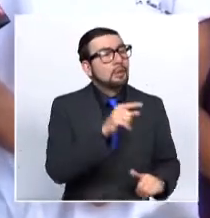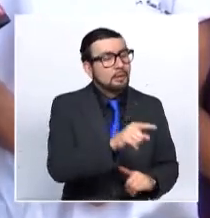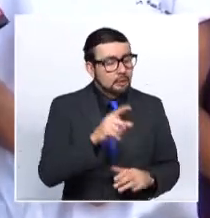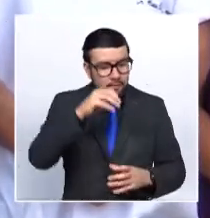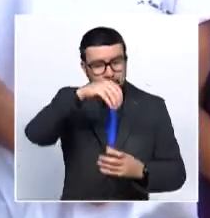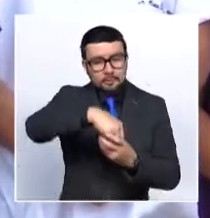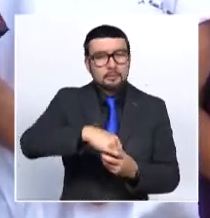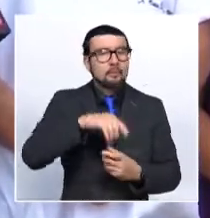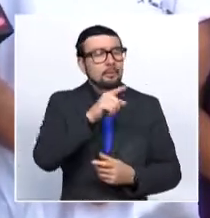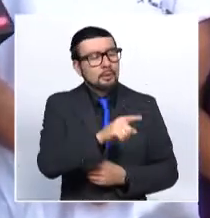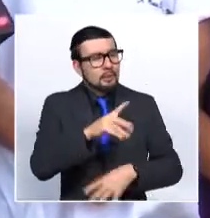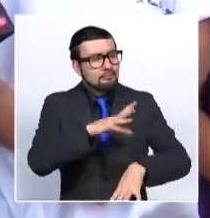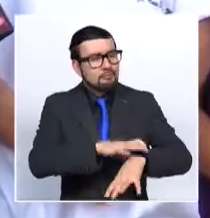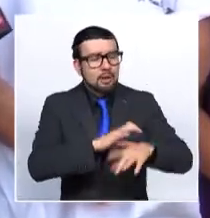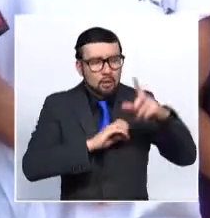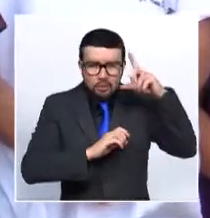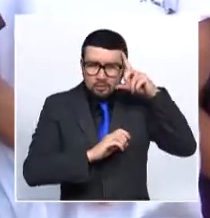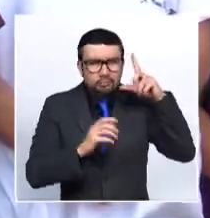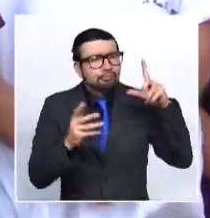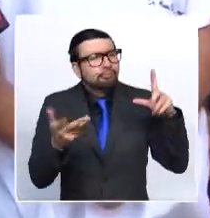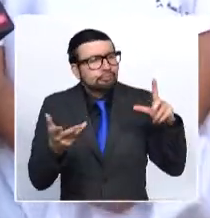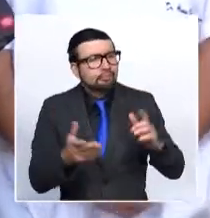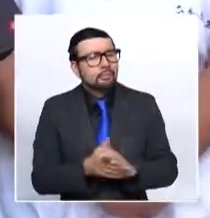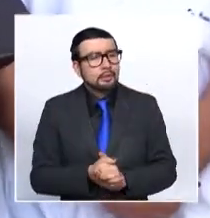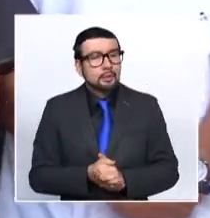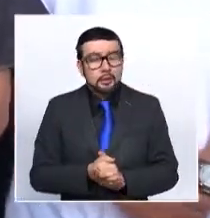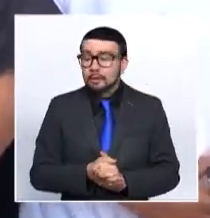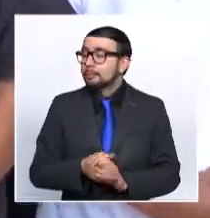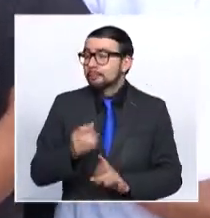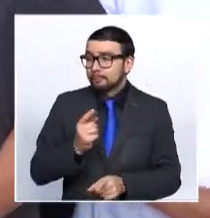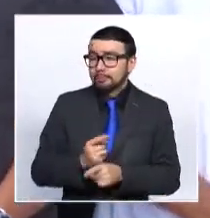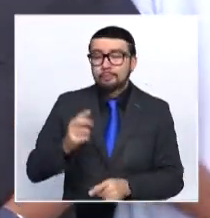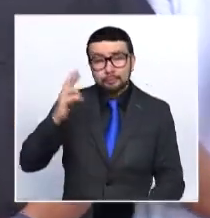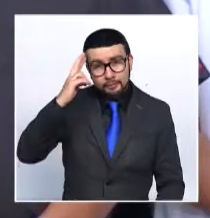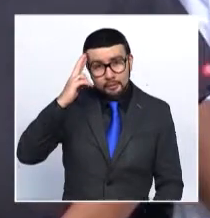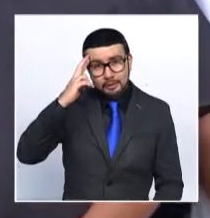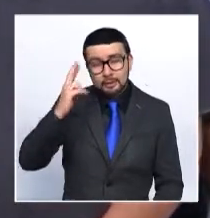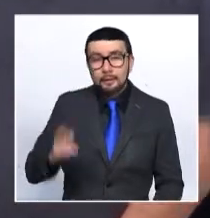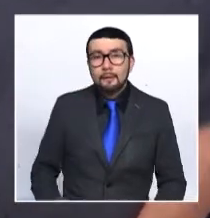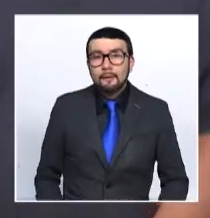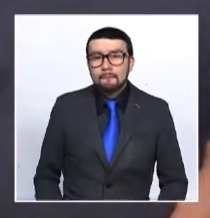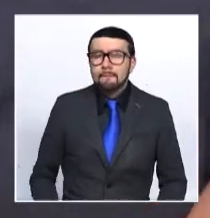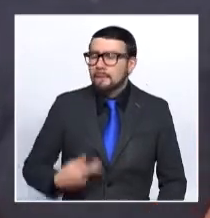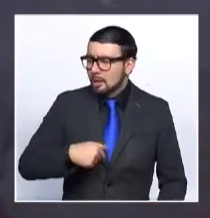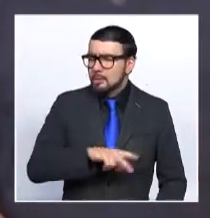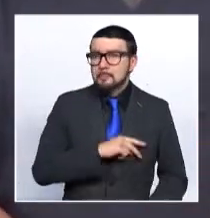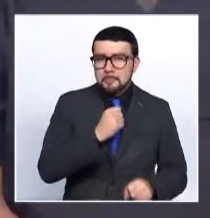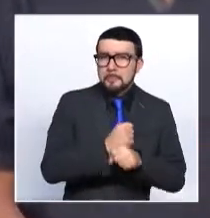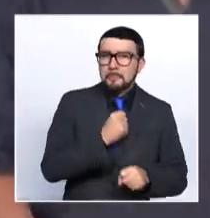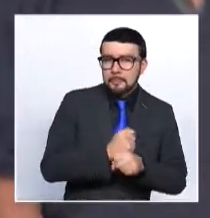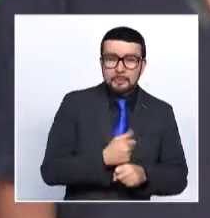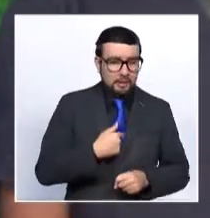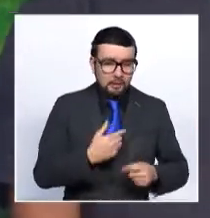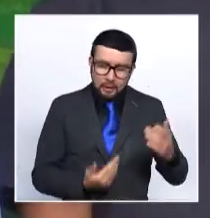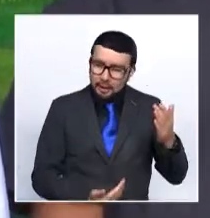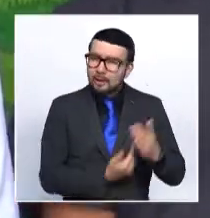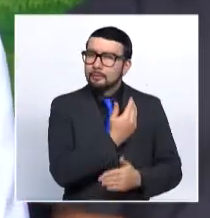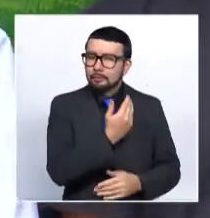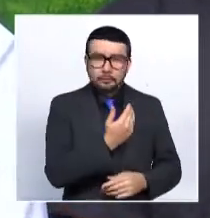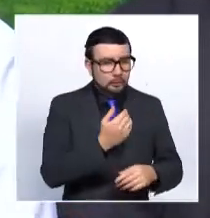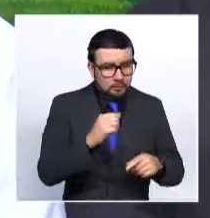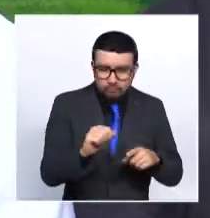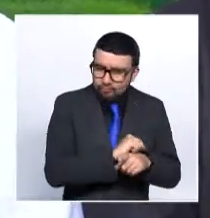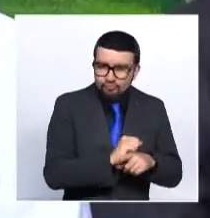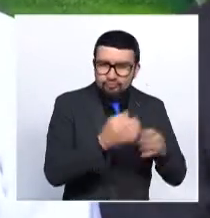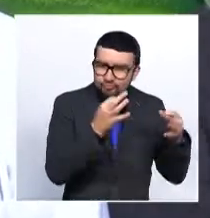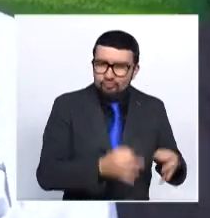doctor Alejandro Mejía. Sí, doctor Rojas, realmente ese protocolo que venimos trabajando, que lo inicié yo